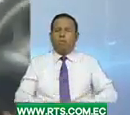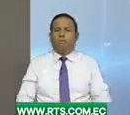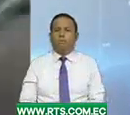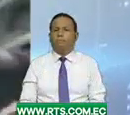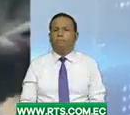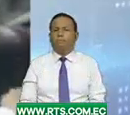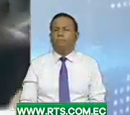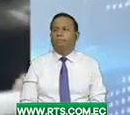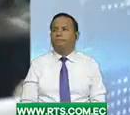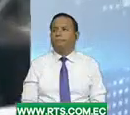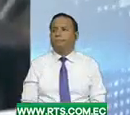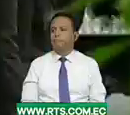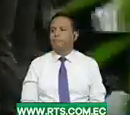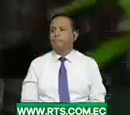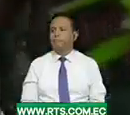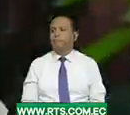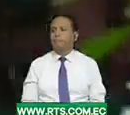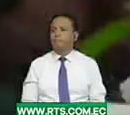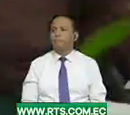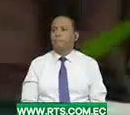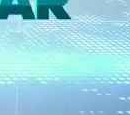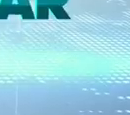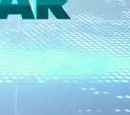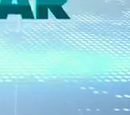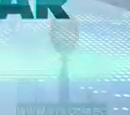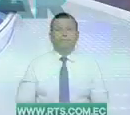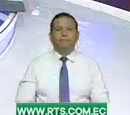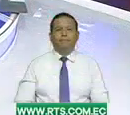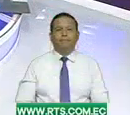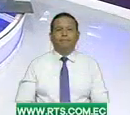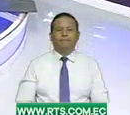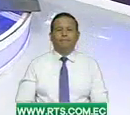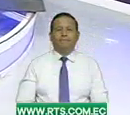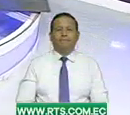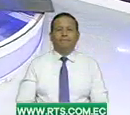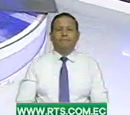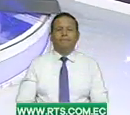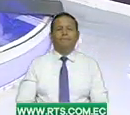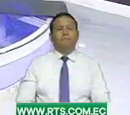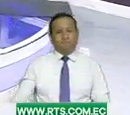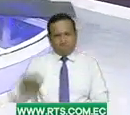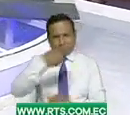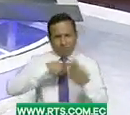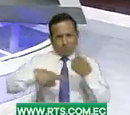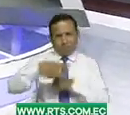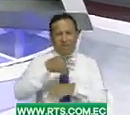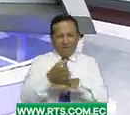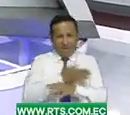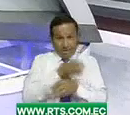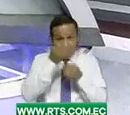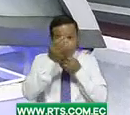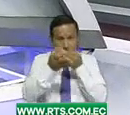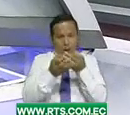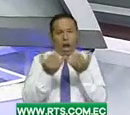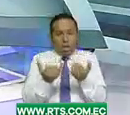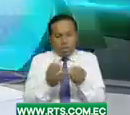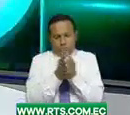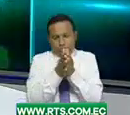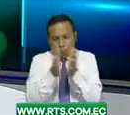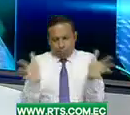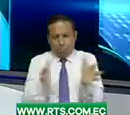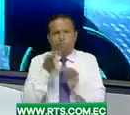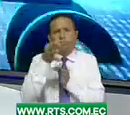Bustamante, informó Jorge Escobar. De regreso con lo anunciado, amigos.